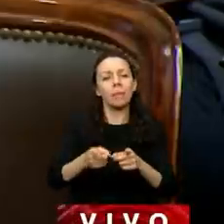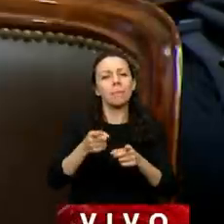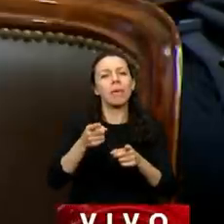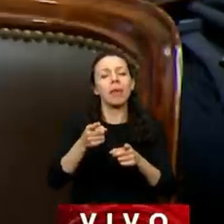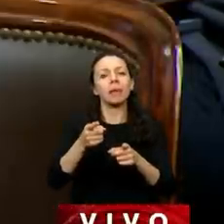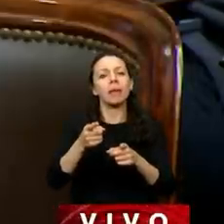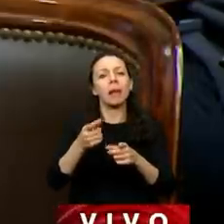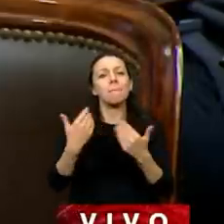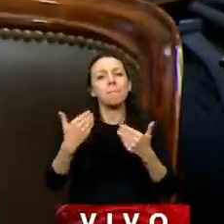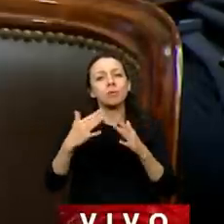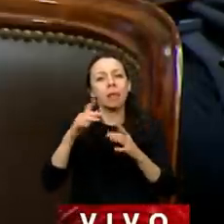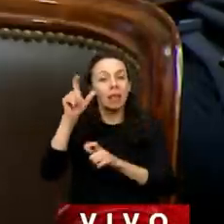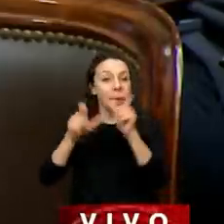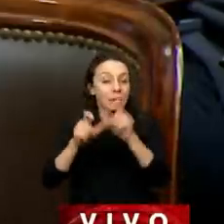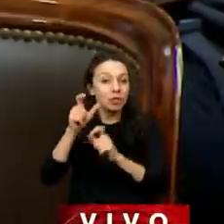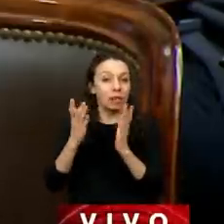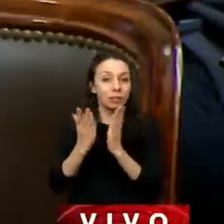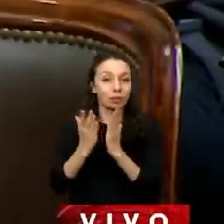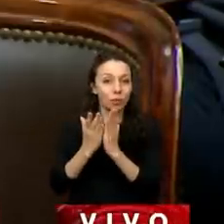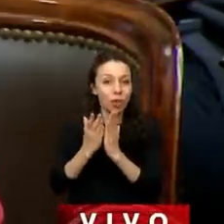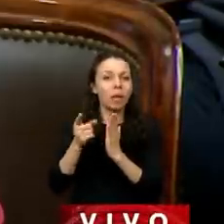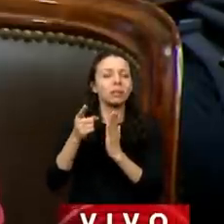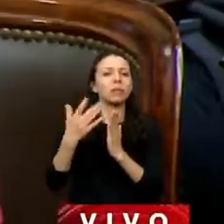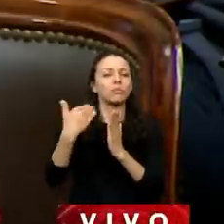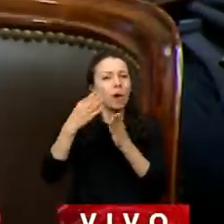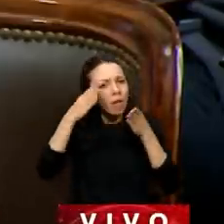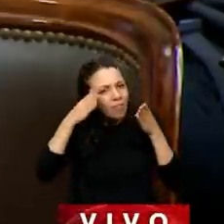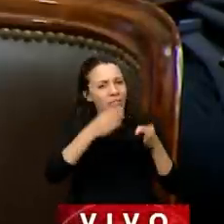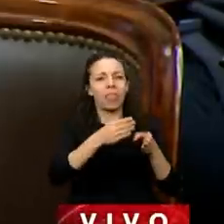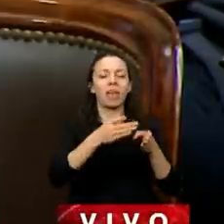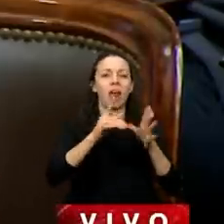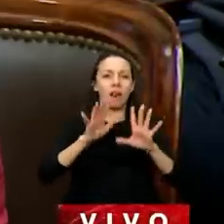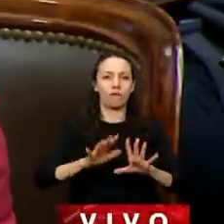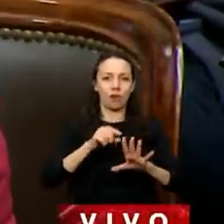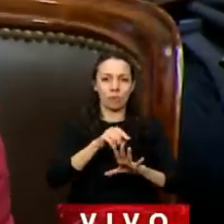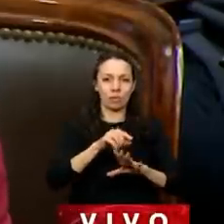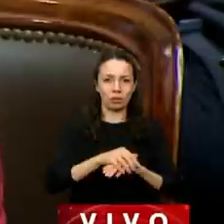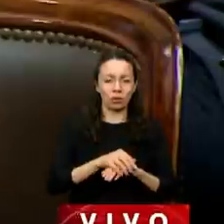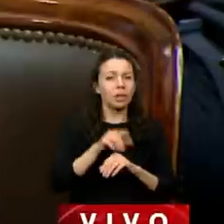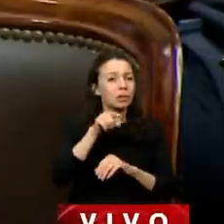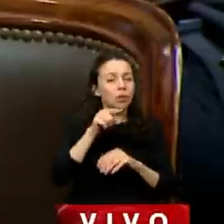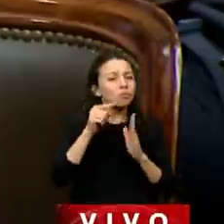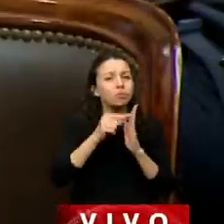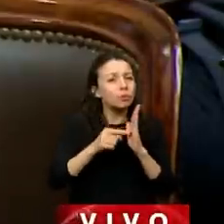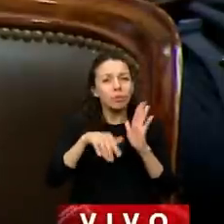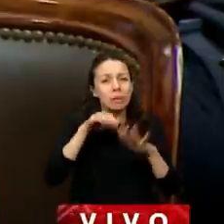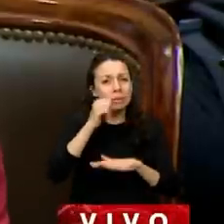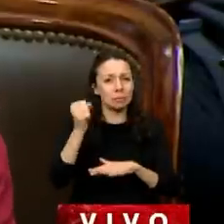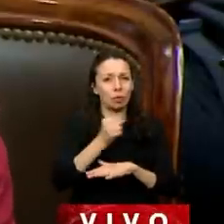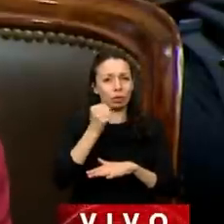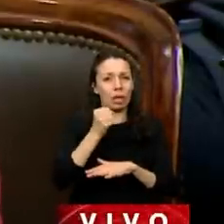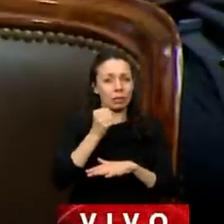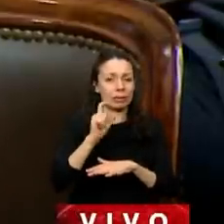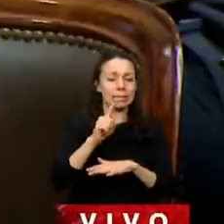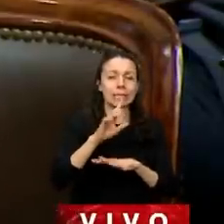dedicación exclusiva de los estudiantes a su formación. Estos son los aspectos centrales que diferencian el